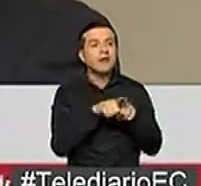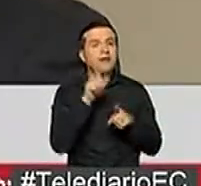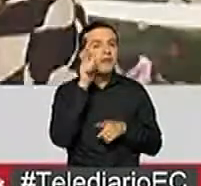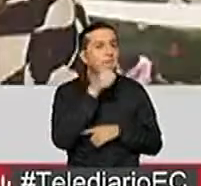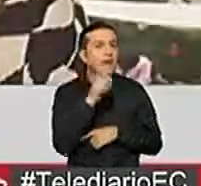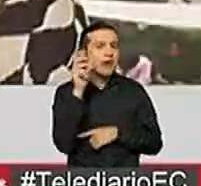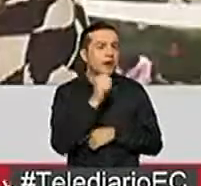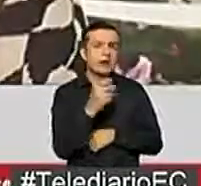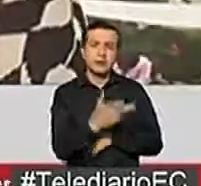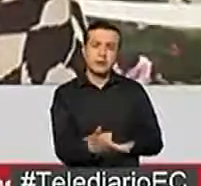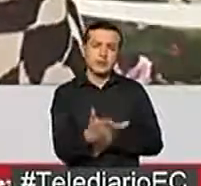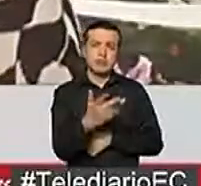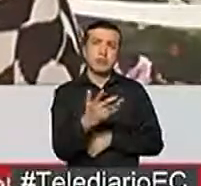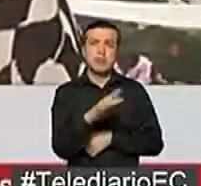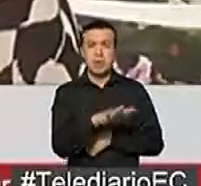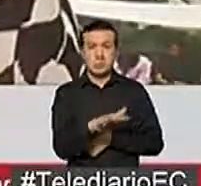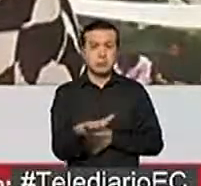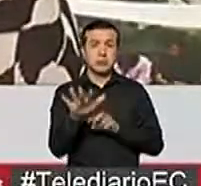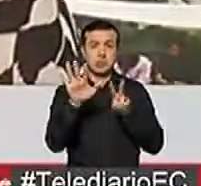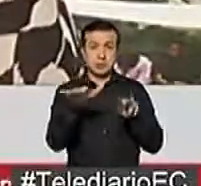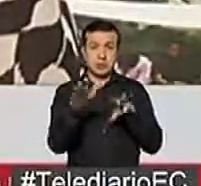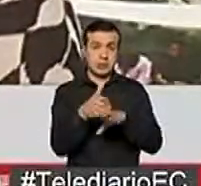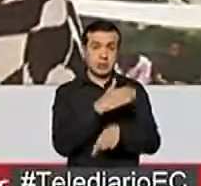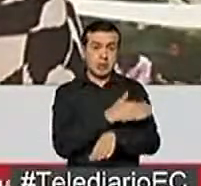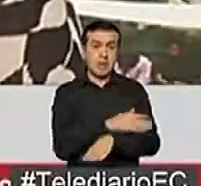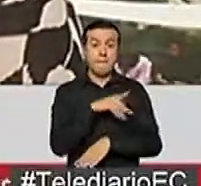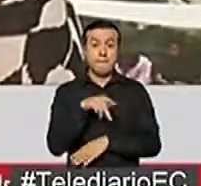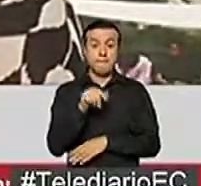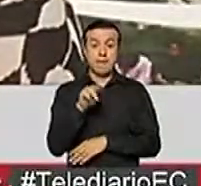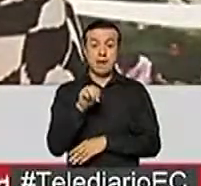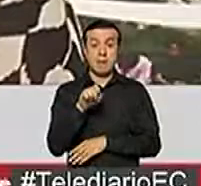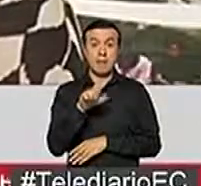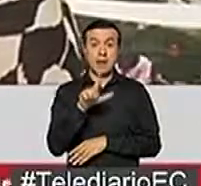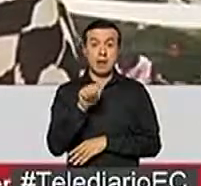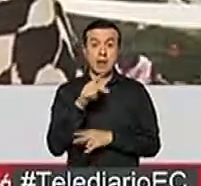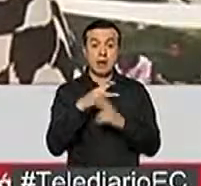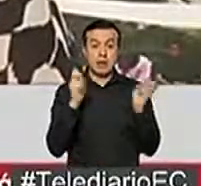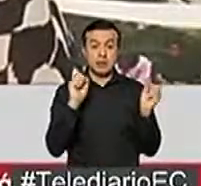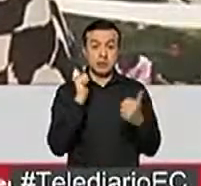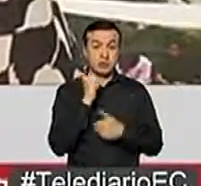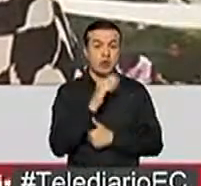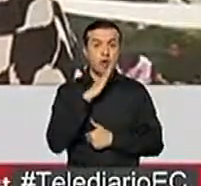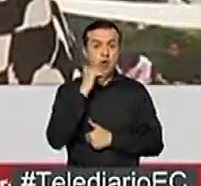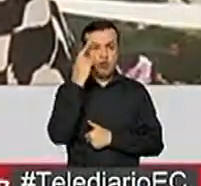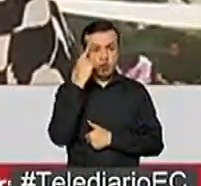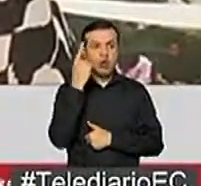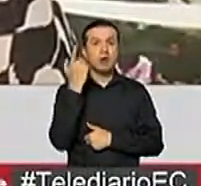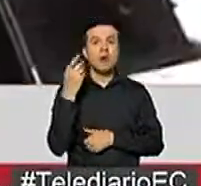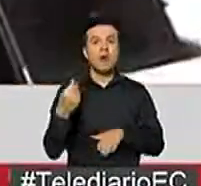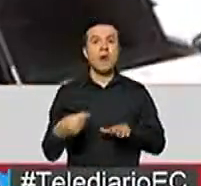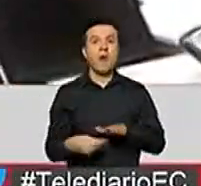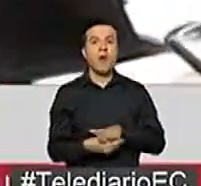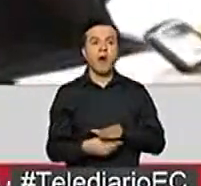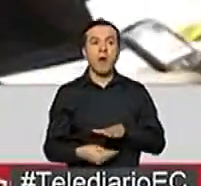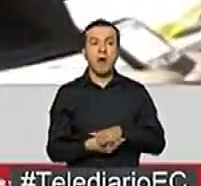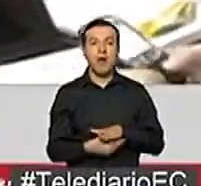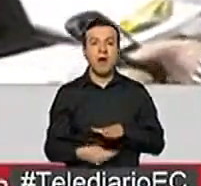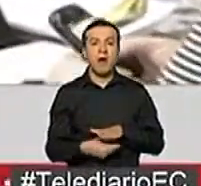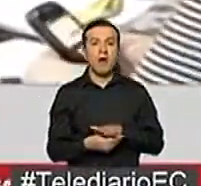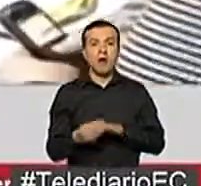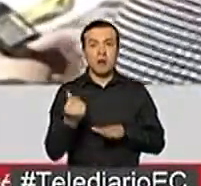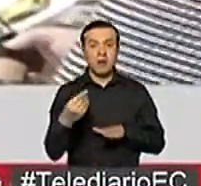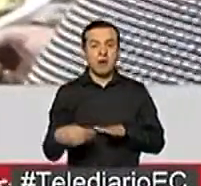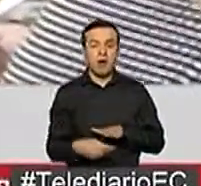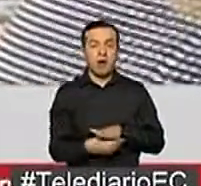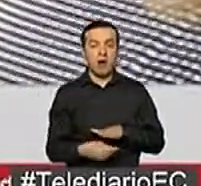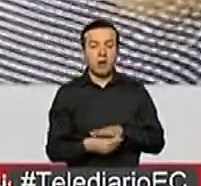Fiscalía. Durante aproximadamente siete meses, Pamela Martínez, ex asesora de Correa, recibió uno o varios sobres sellados con dinero en su